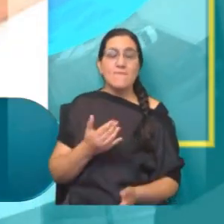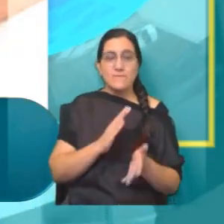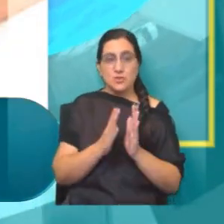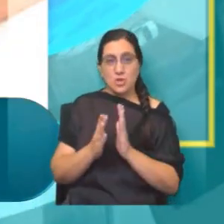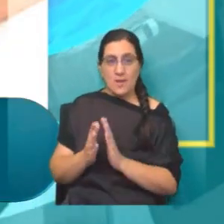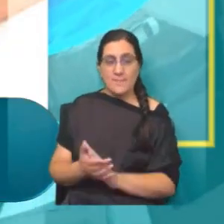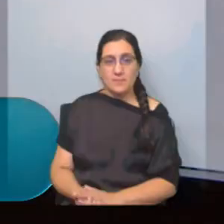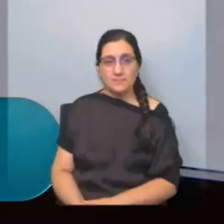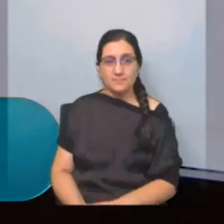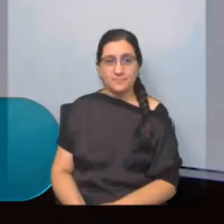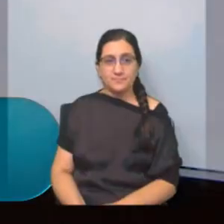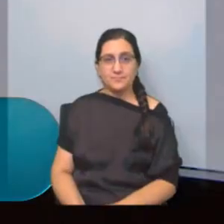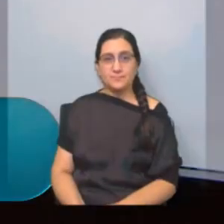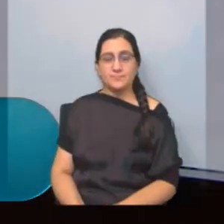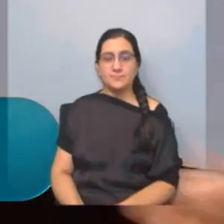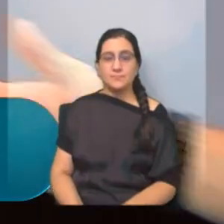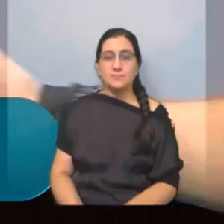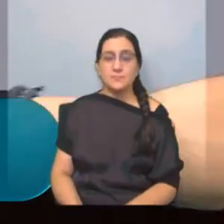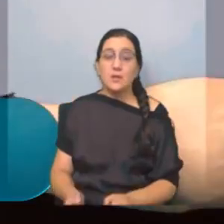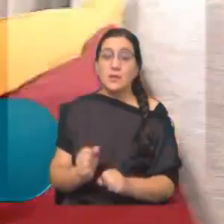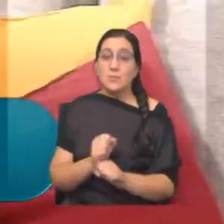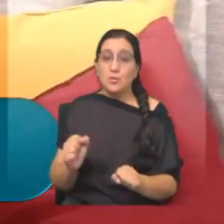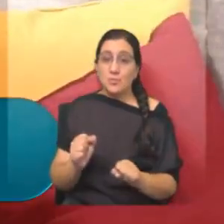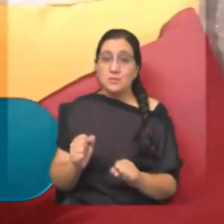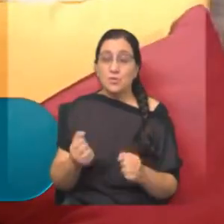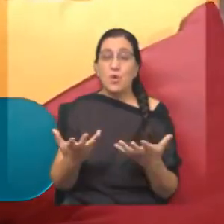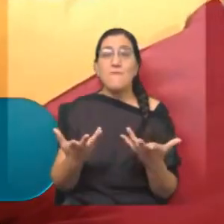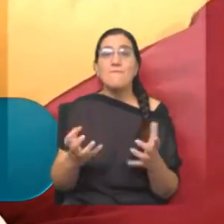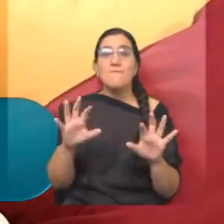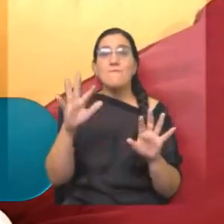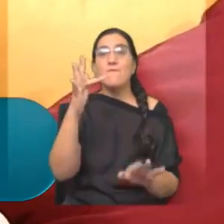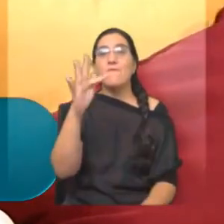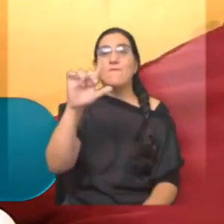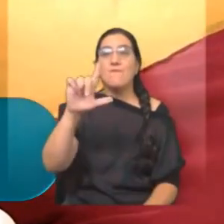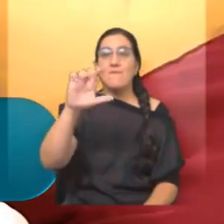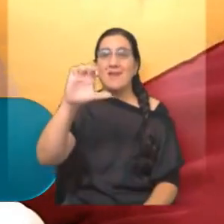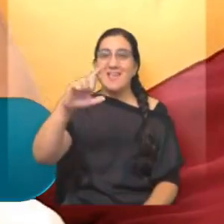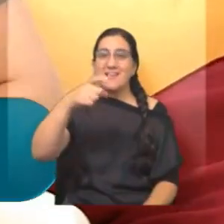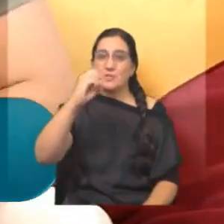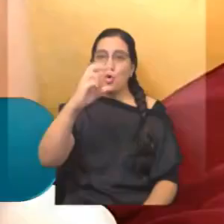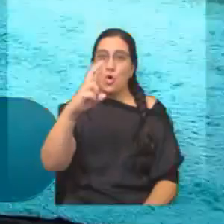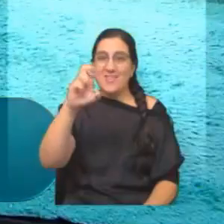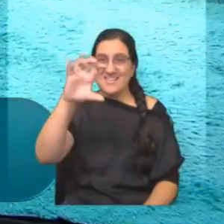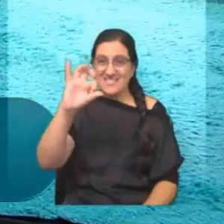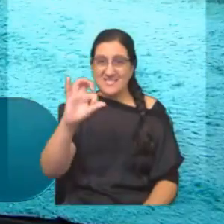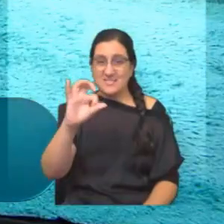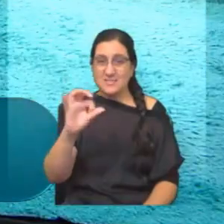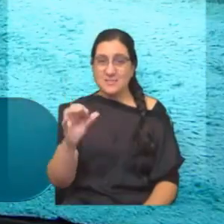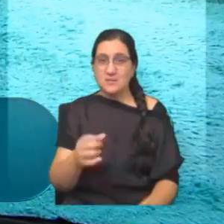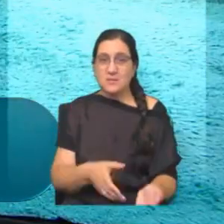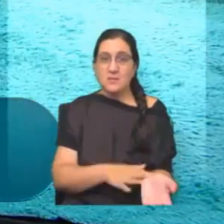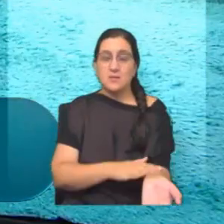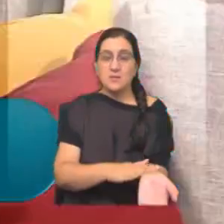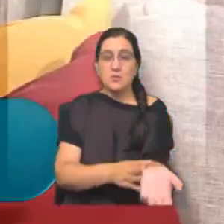ser una lesión que viene de acá y que me afecte de esto. Tiene que ver con los flexores de la mano que parten del antebrazo. Como recién hicimos esta